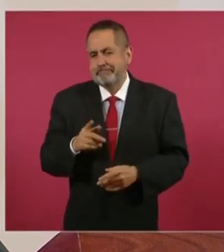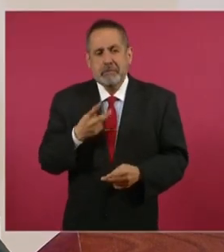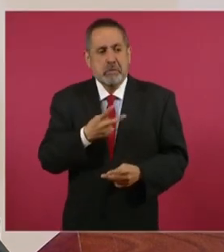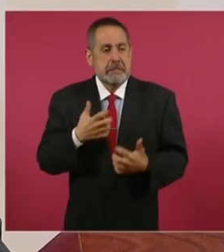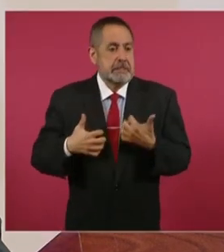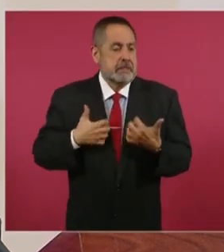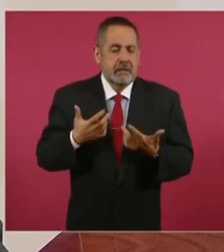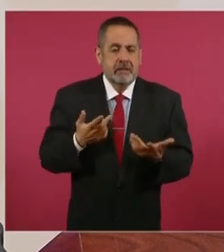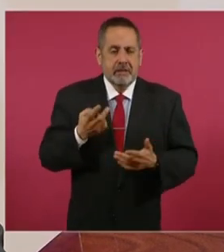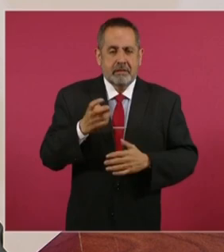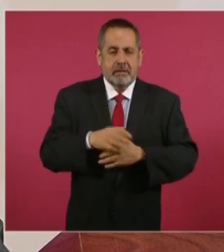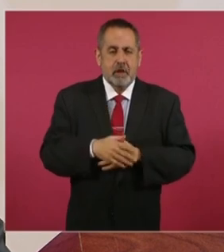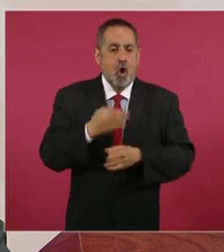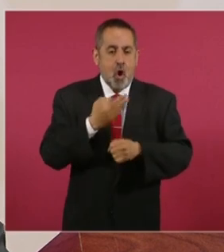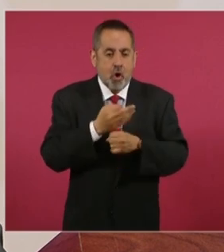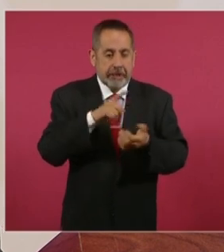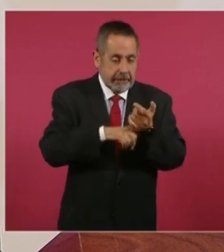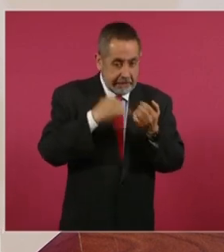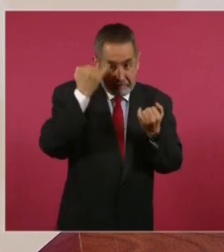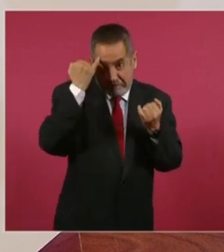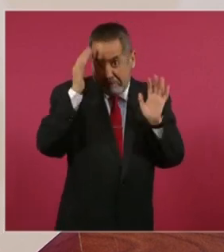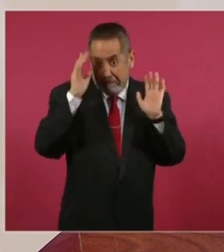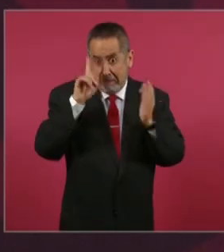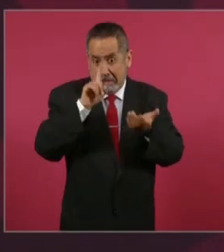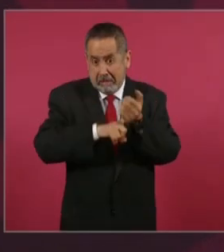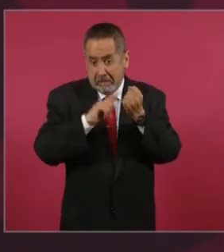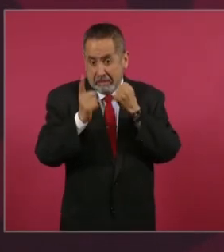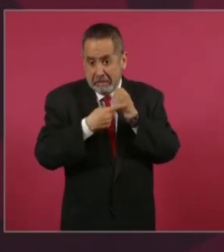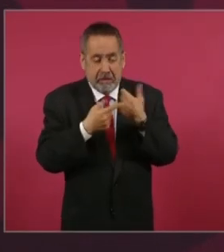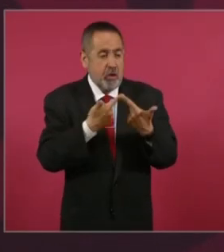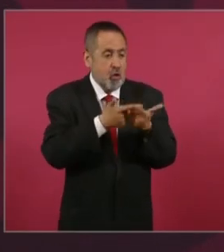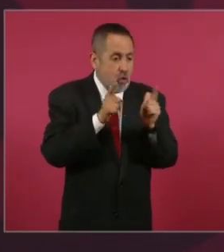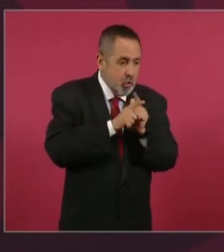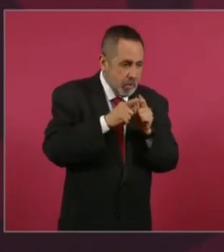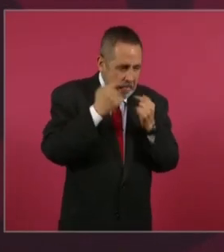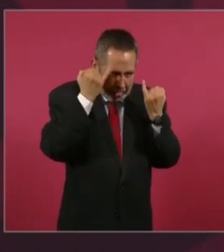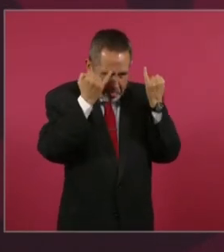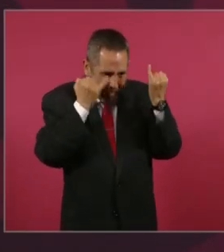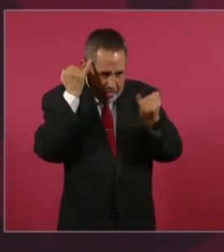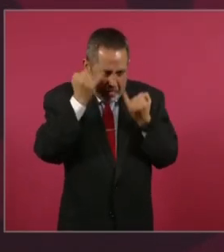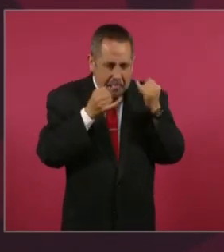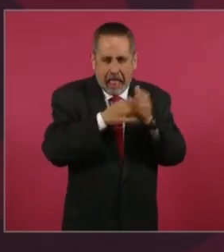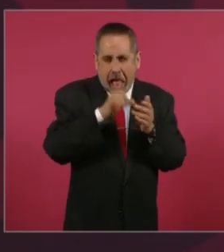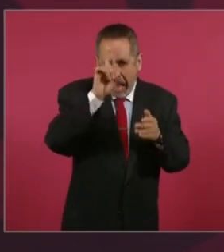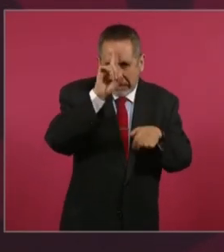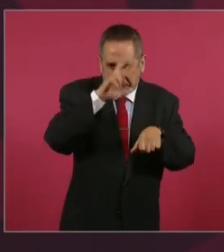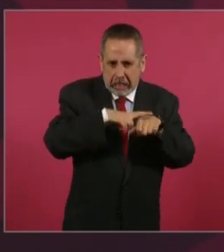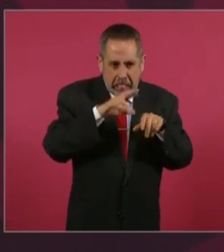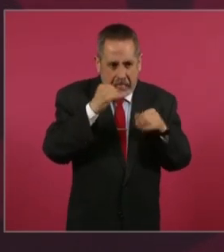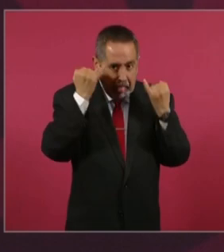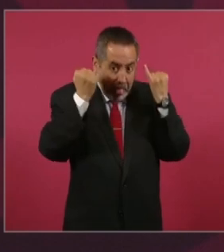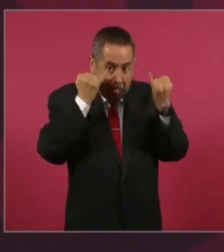¿quién sabe qué estratega o qué grupo de asesores